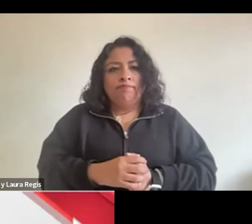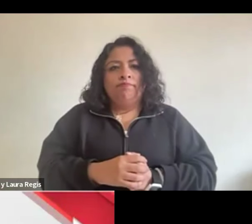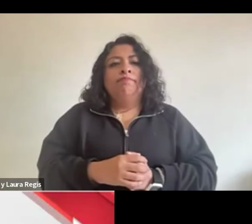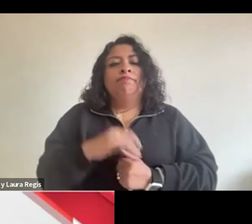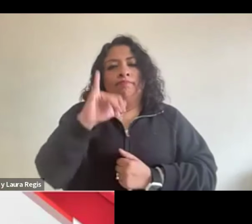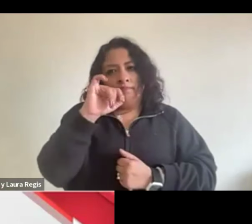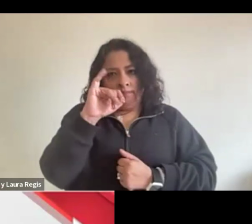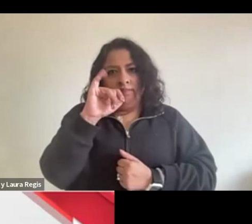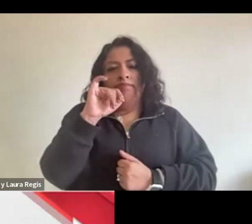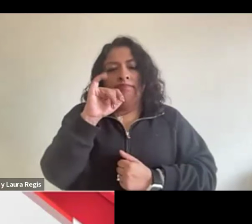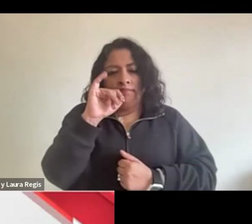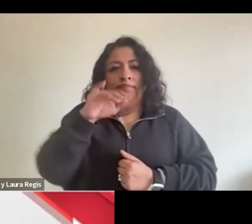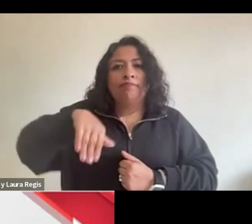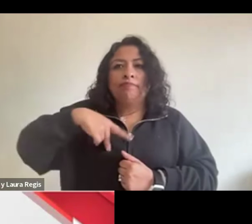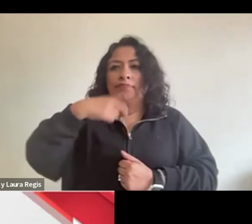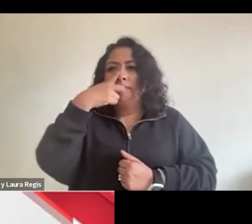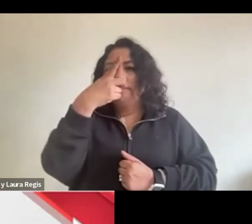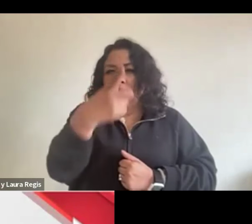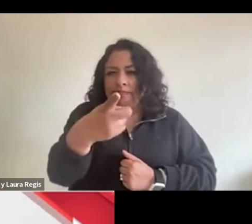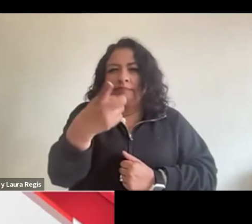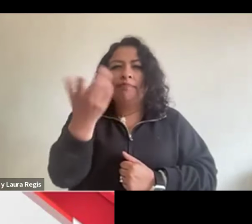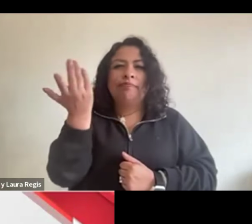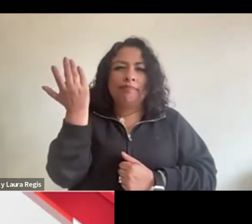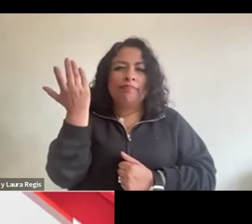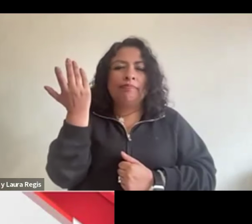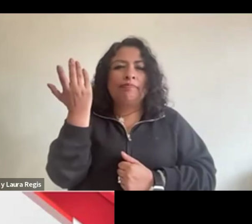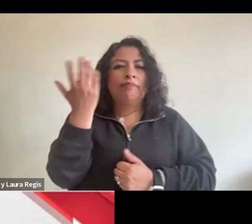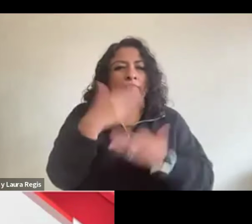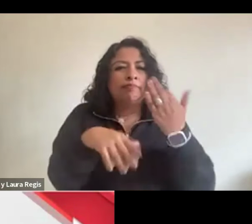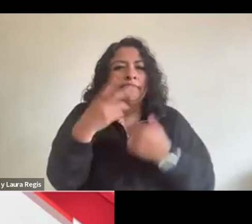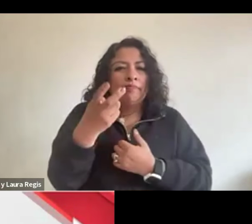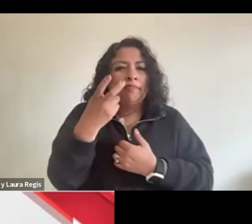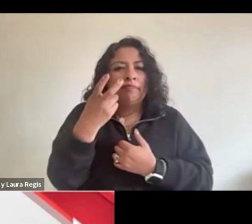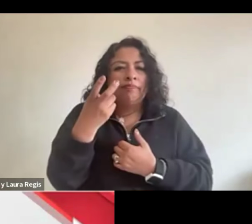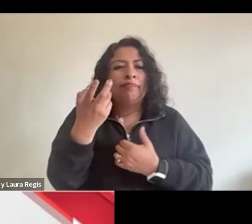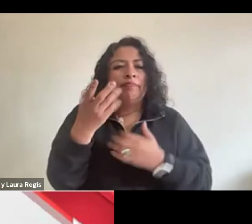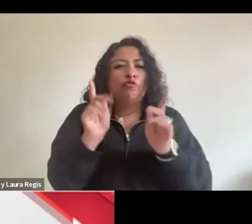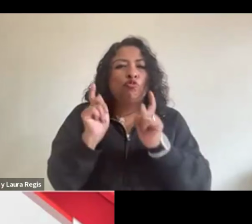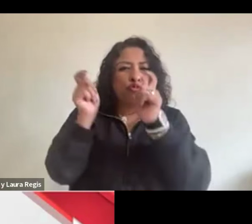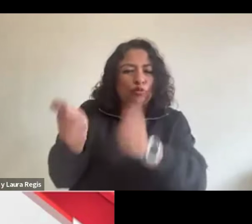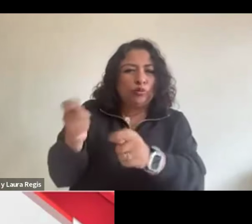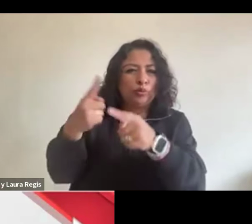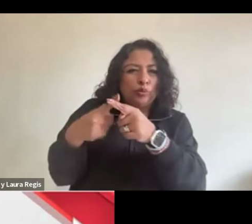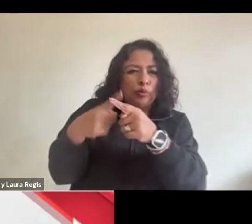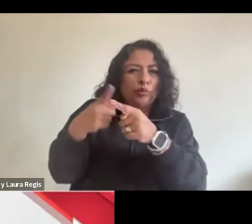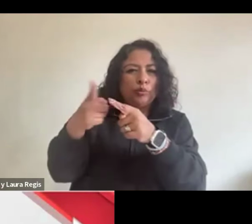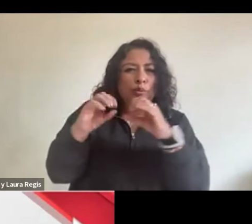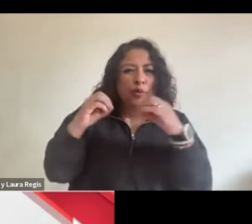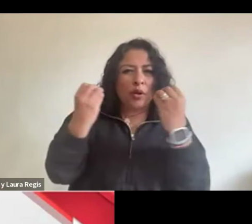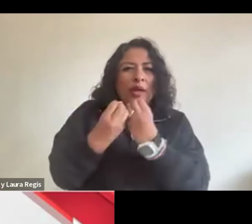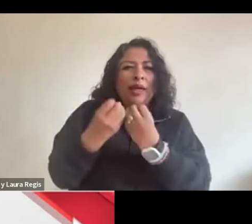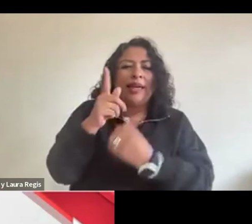Sí, sobre todo, como decían, con toda esta parte de el nombramiento de